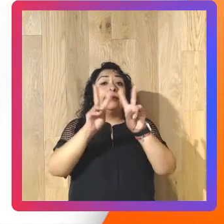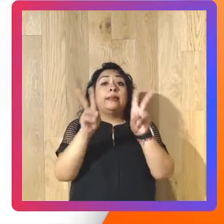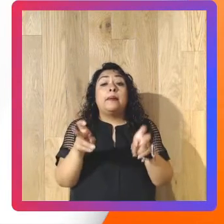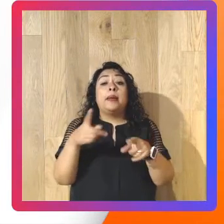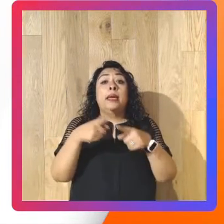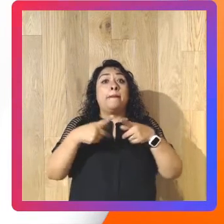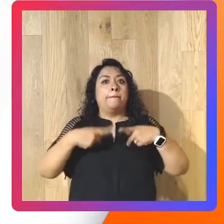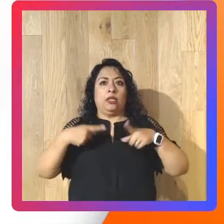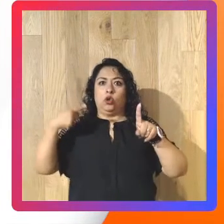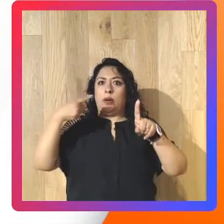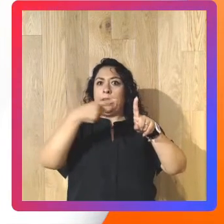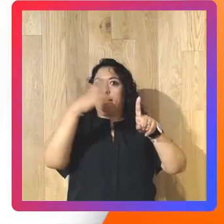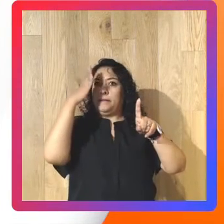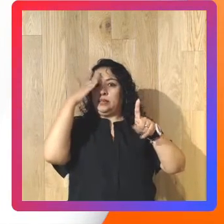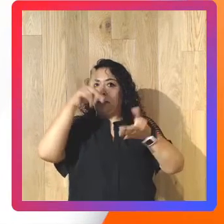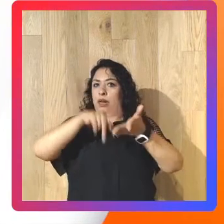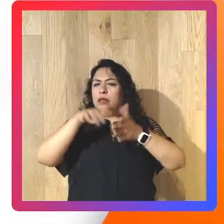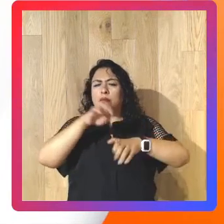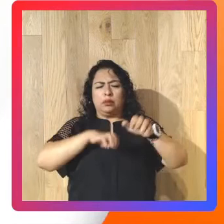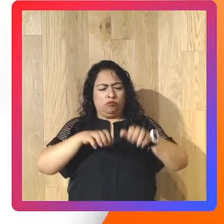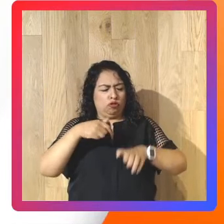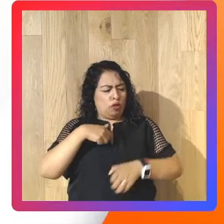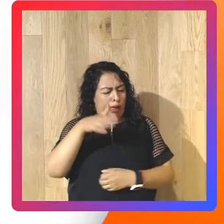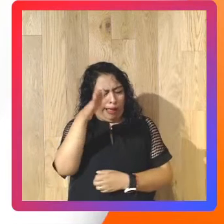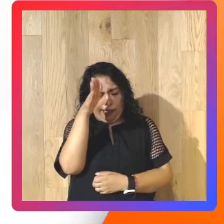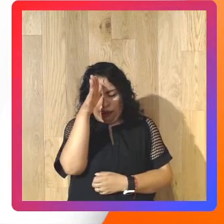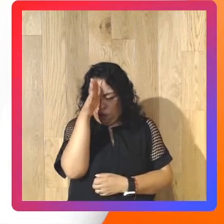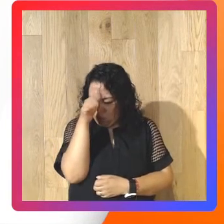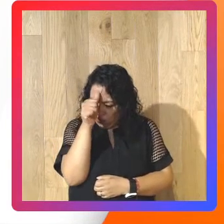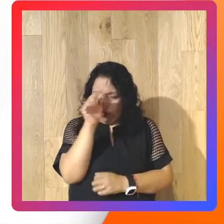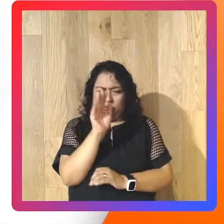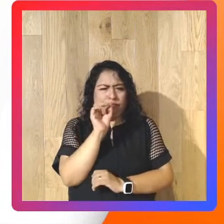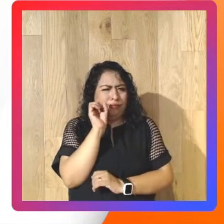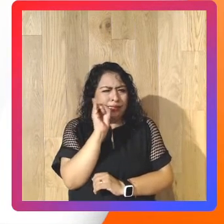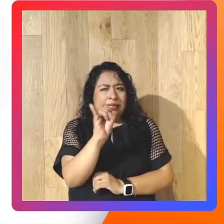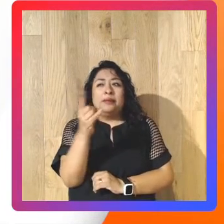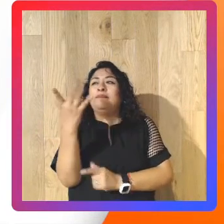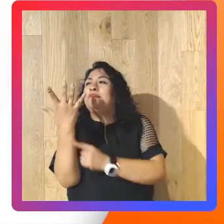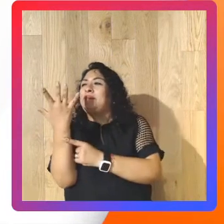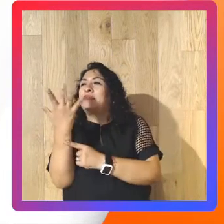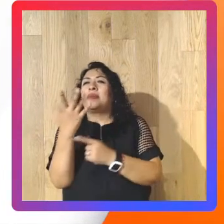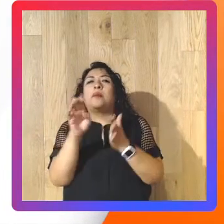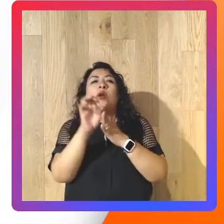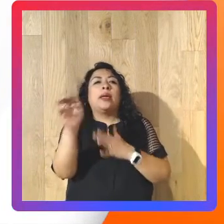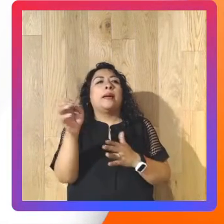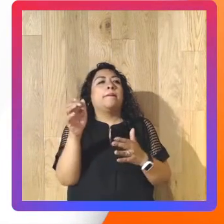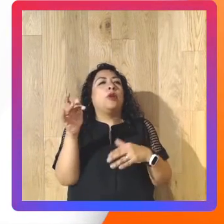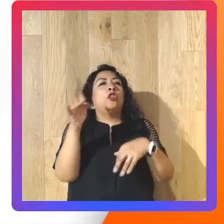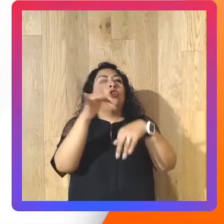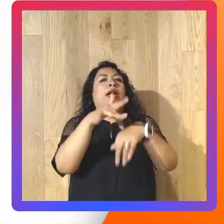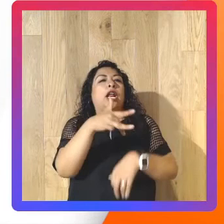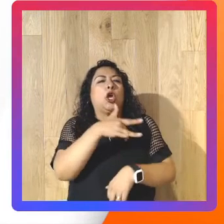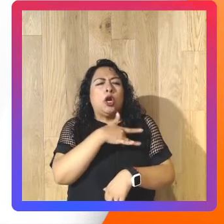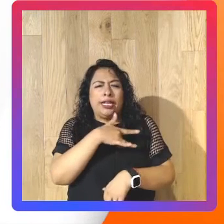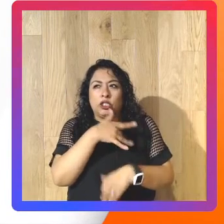la persona es el centro de la empresa. Estoy totalmente de acuerdo. Escuché temas como tocar corazones.